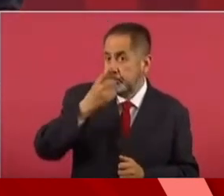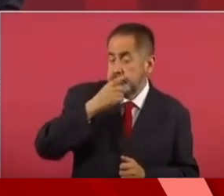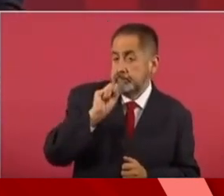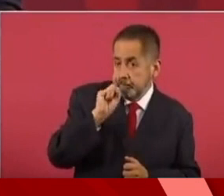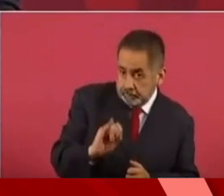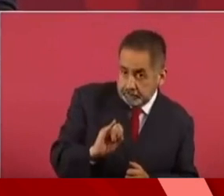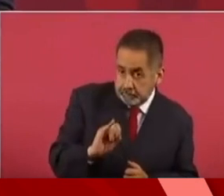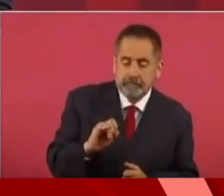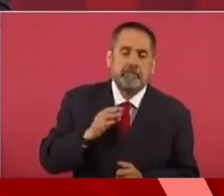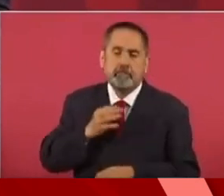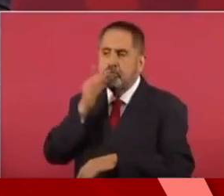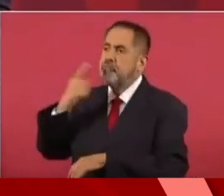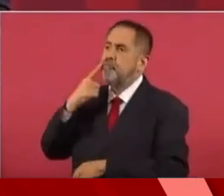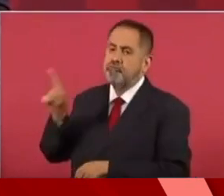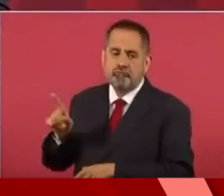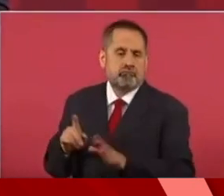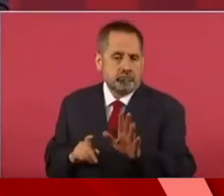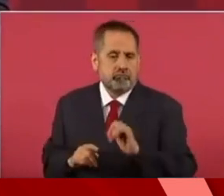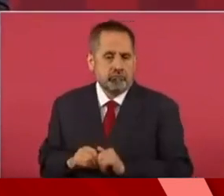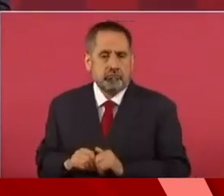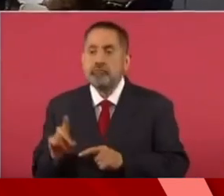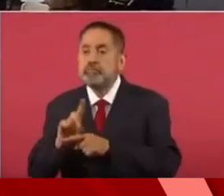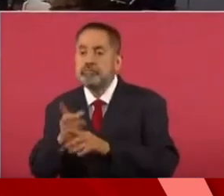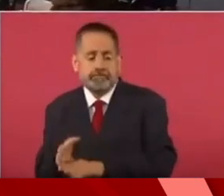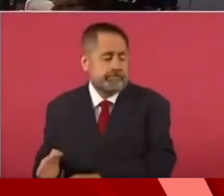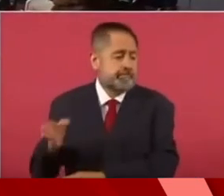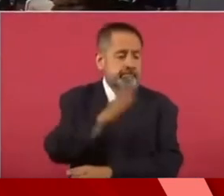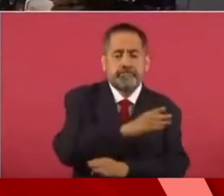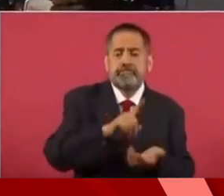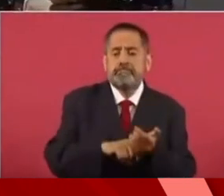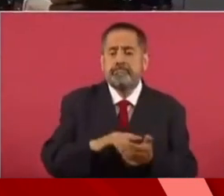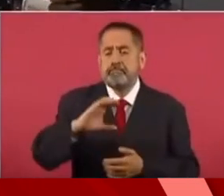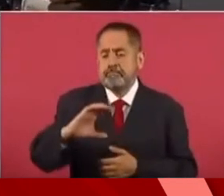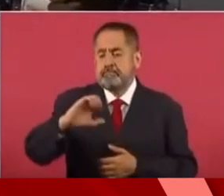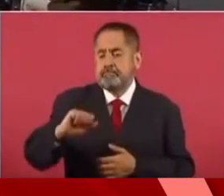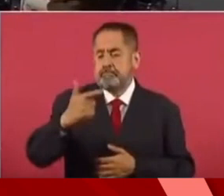íbamos a presentar denuncias desde Salinas